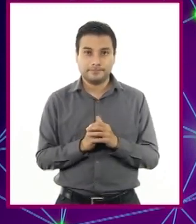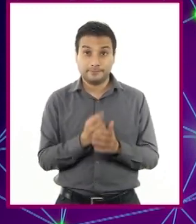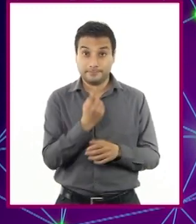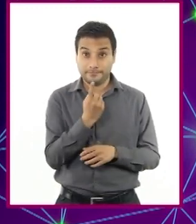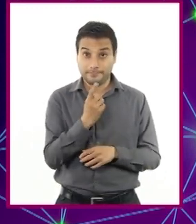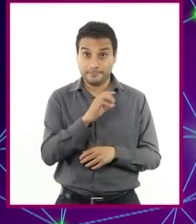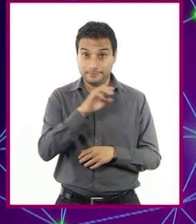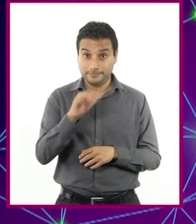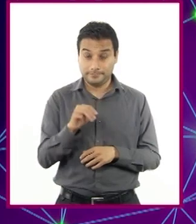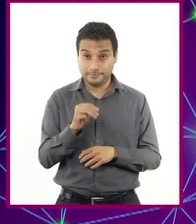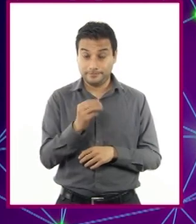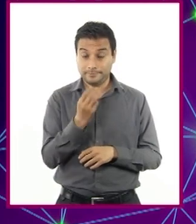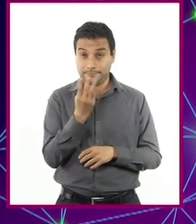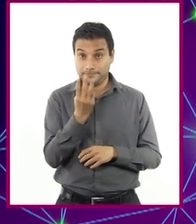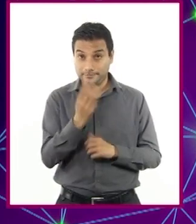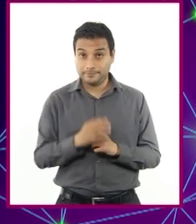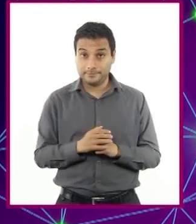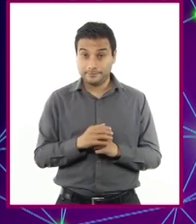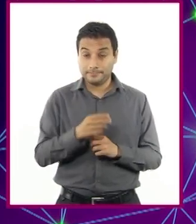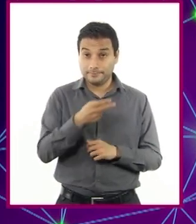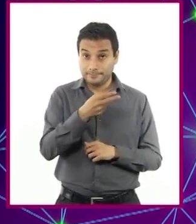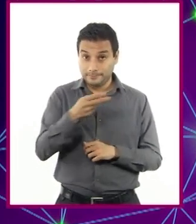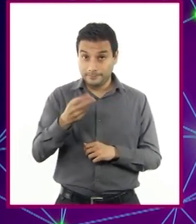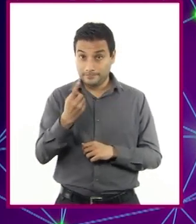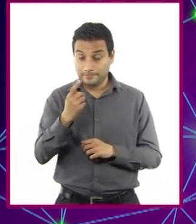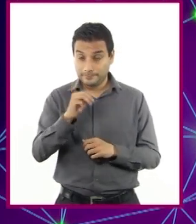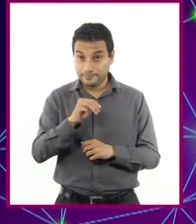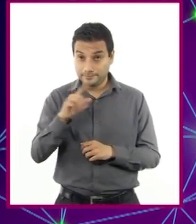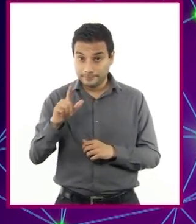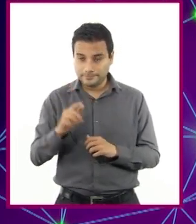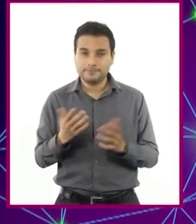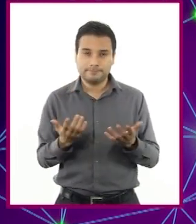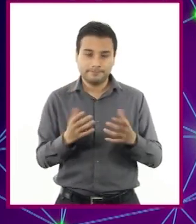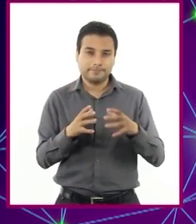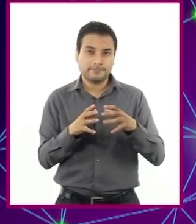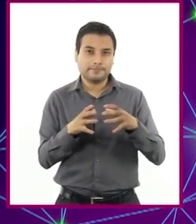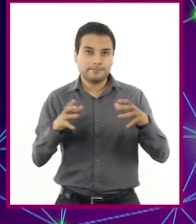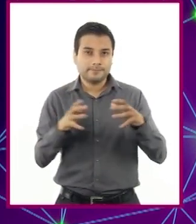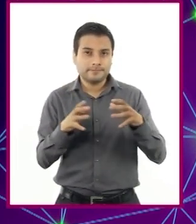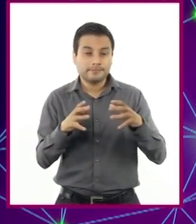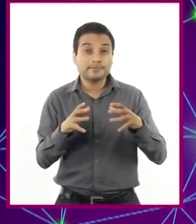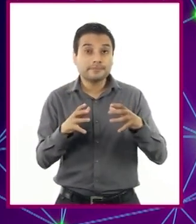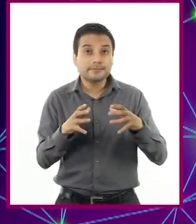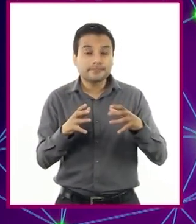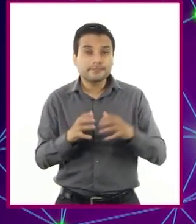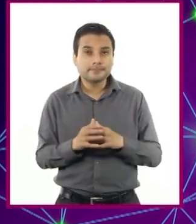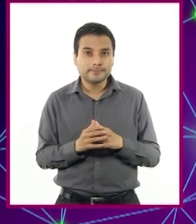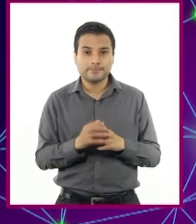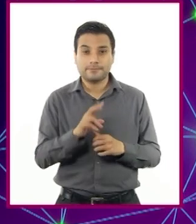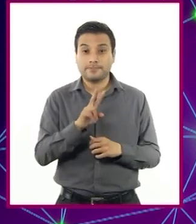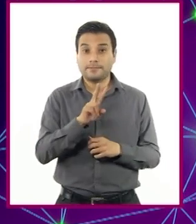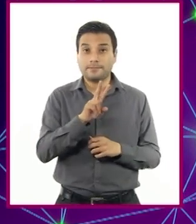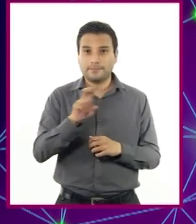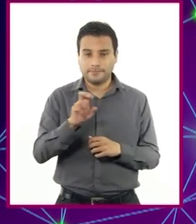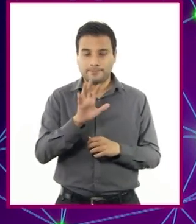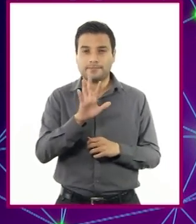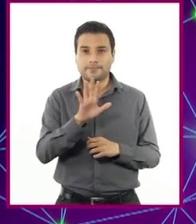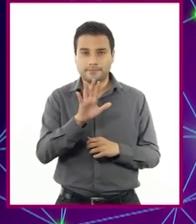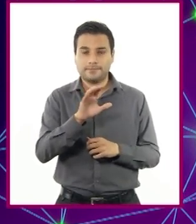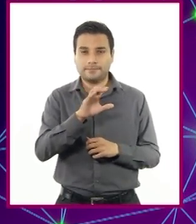centímetro cúbico equivale a 1 mililitro, entonces el volumen que se desea obtener es de